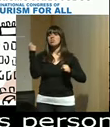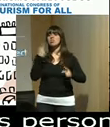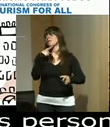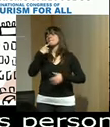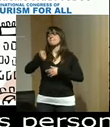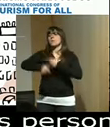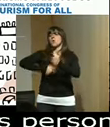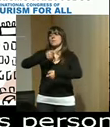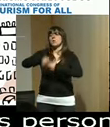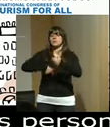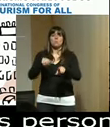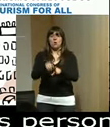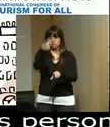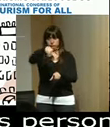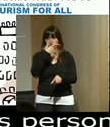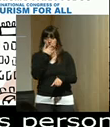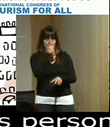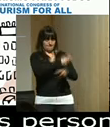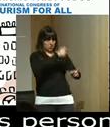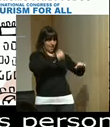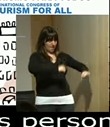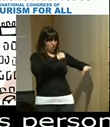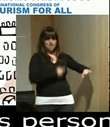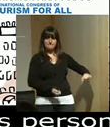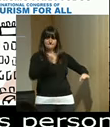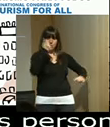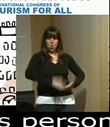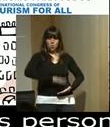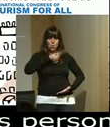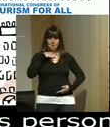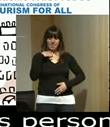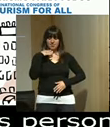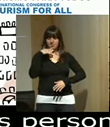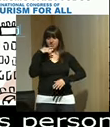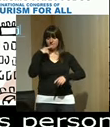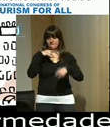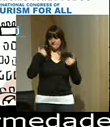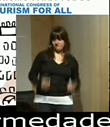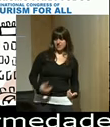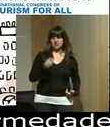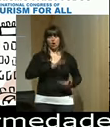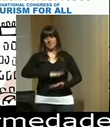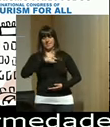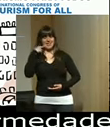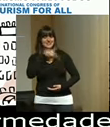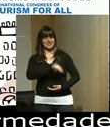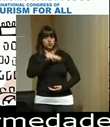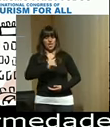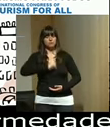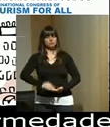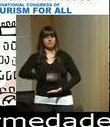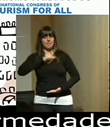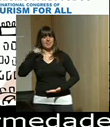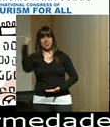todos conocemos las personas mayores, se van perdiendo cualidades físicas, capacidades sensoriales y capacidades